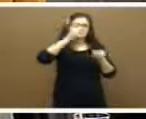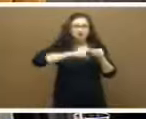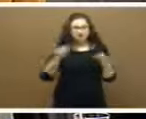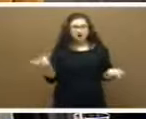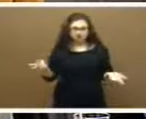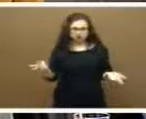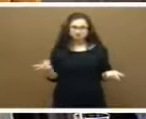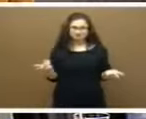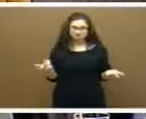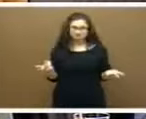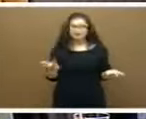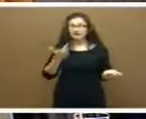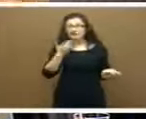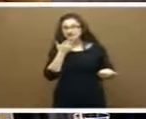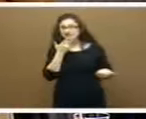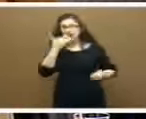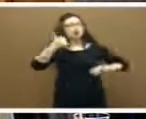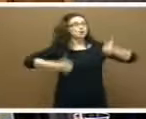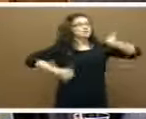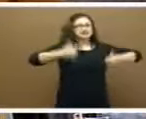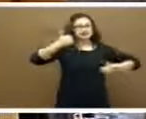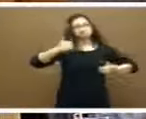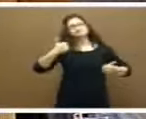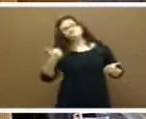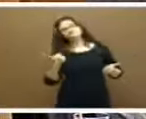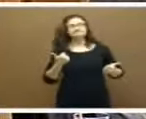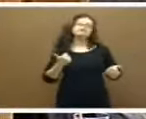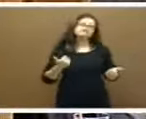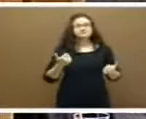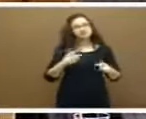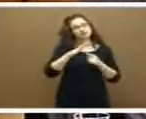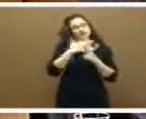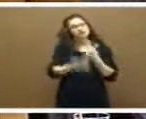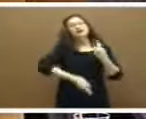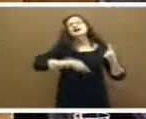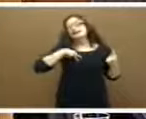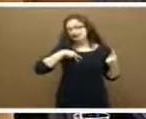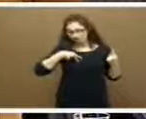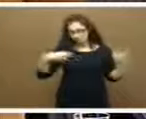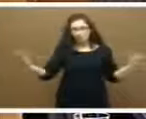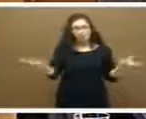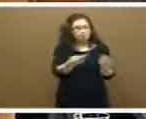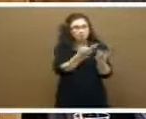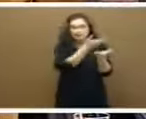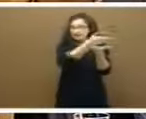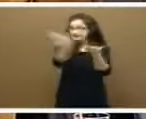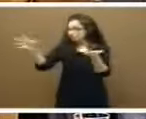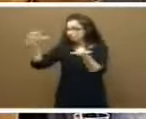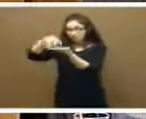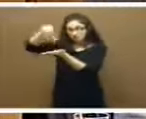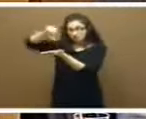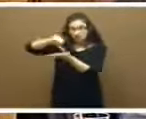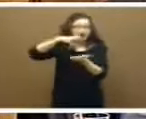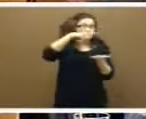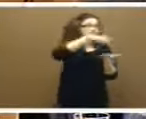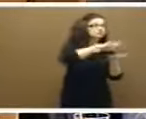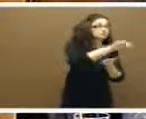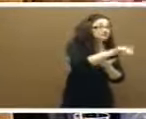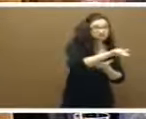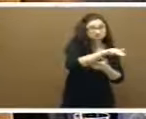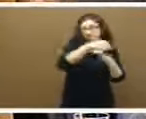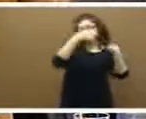Si compiten, por emplear esa expresión, en el marco general, es decir, junto al resto de centros urbanos, por desgracia,